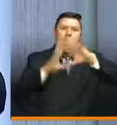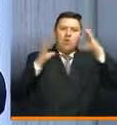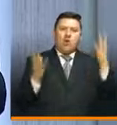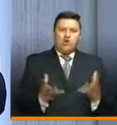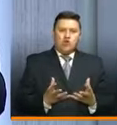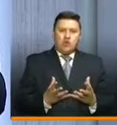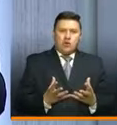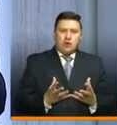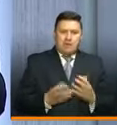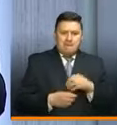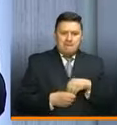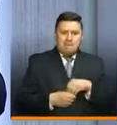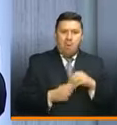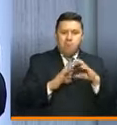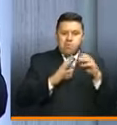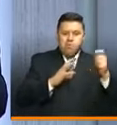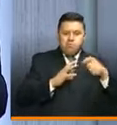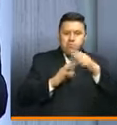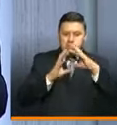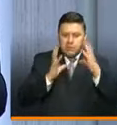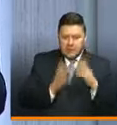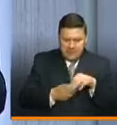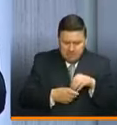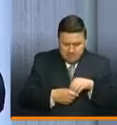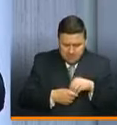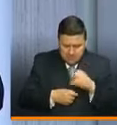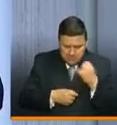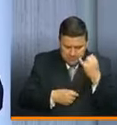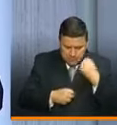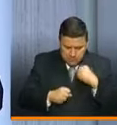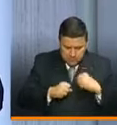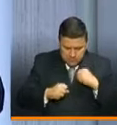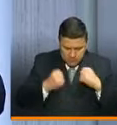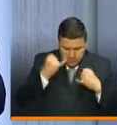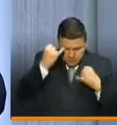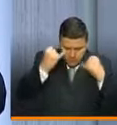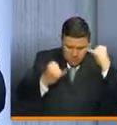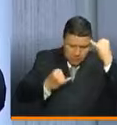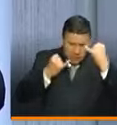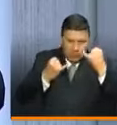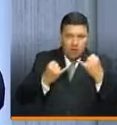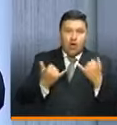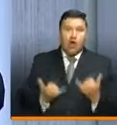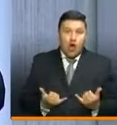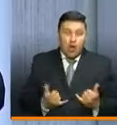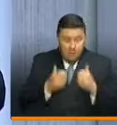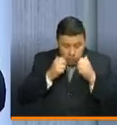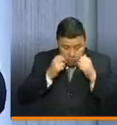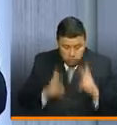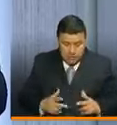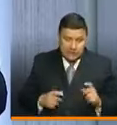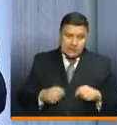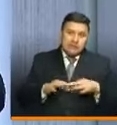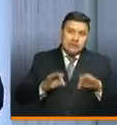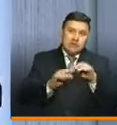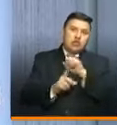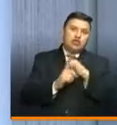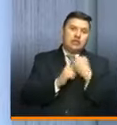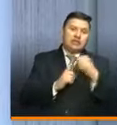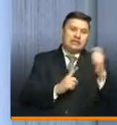en ese aislamiento es donde más hemos logrado comenzar a actuar conjuntamente, porque hoy esta humanidad, este país, esta sociedad tiene